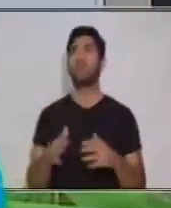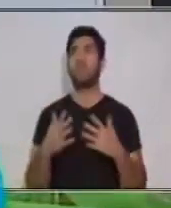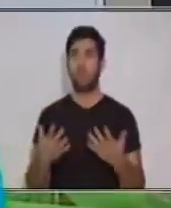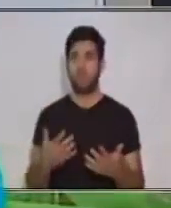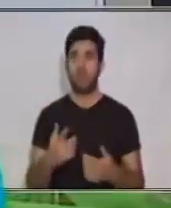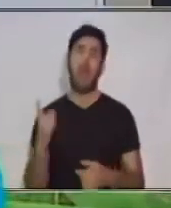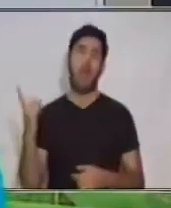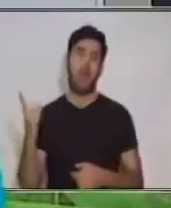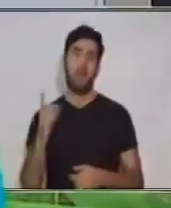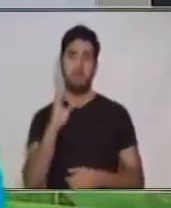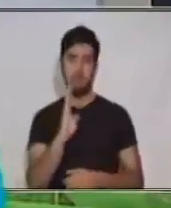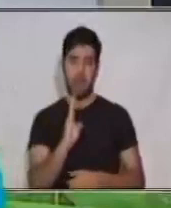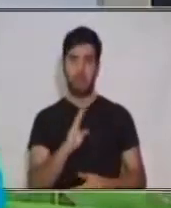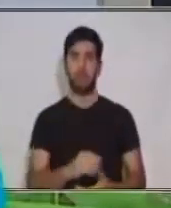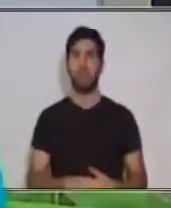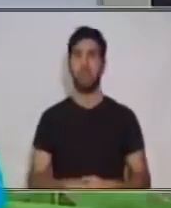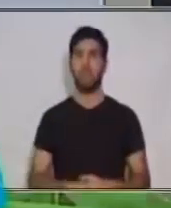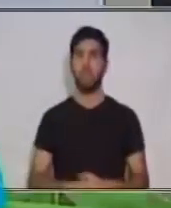baloncesto.